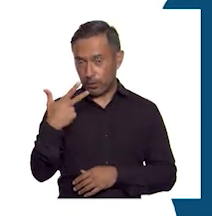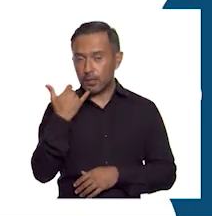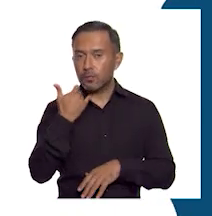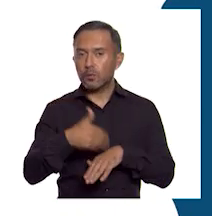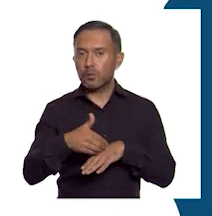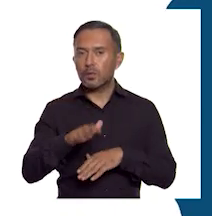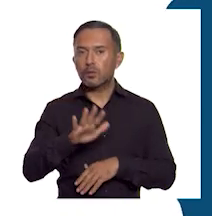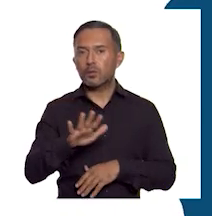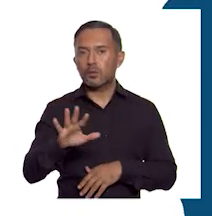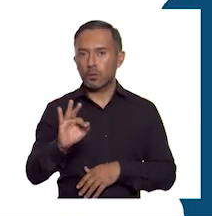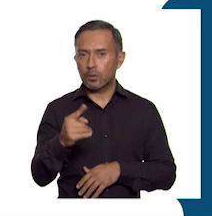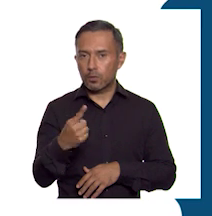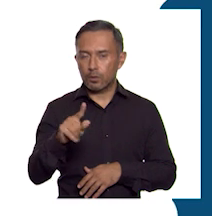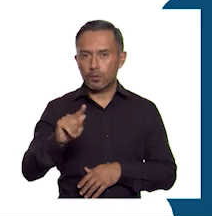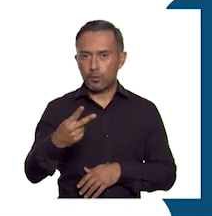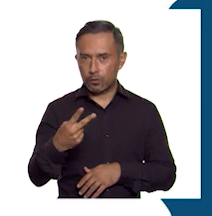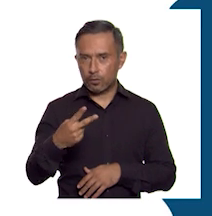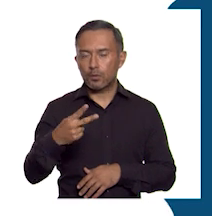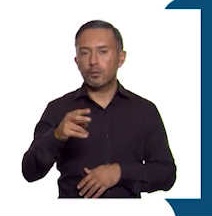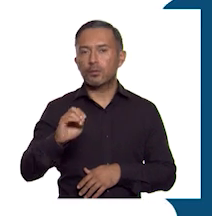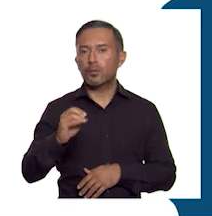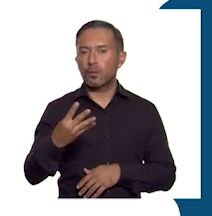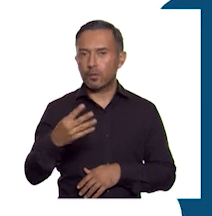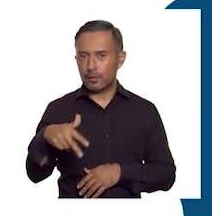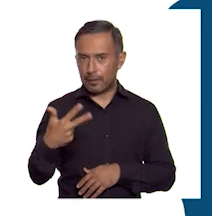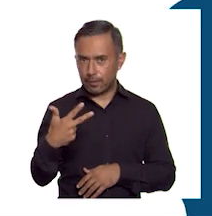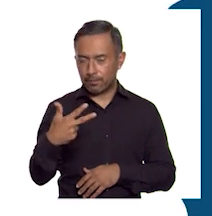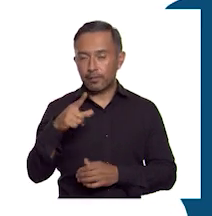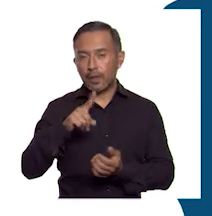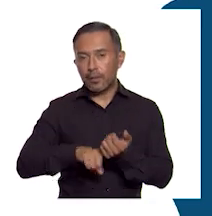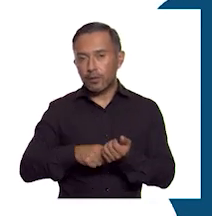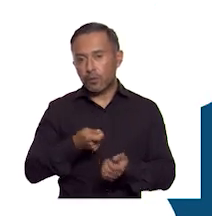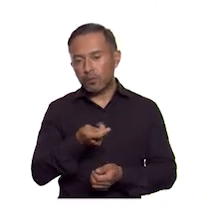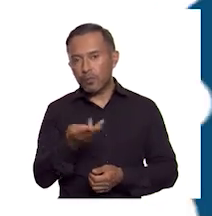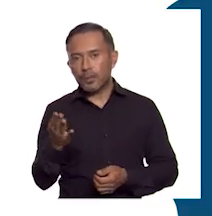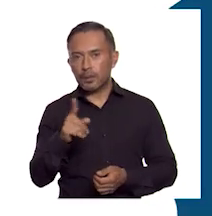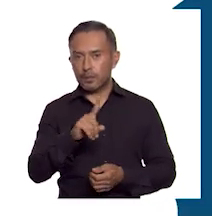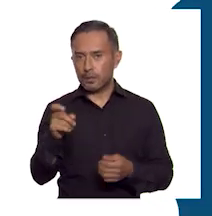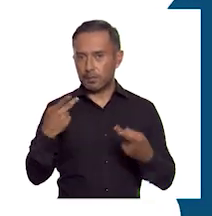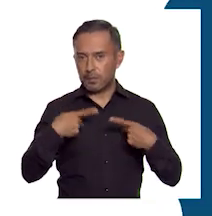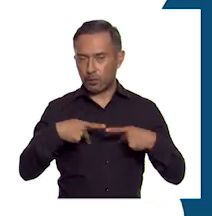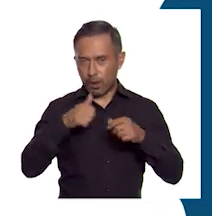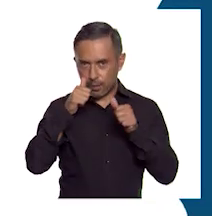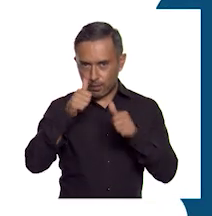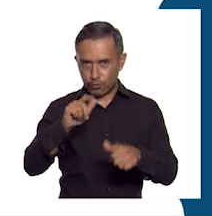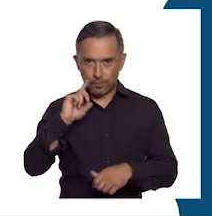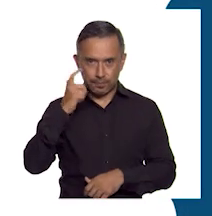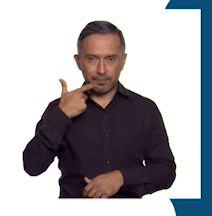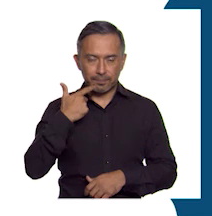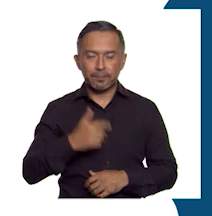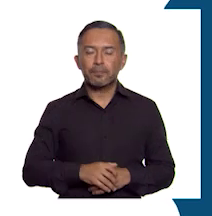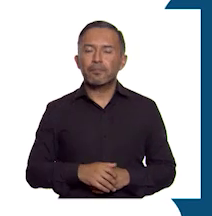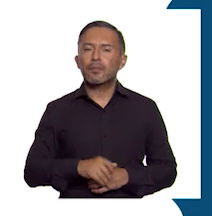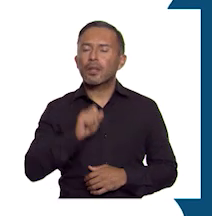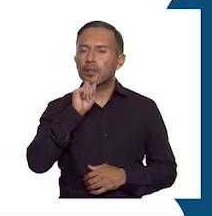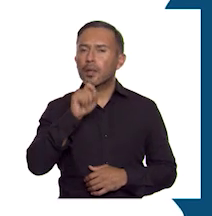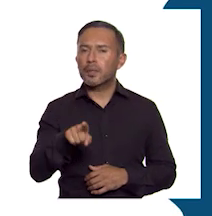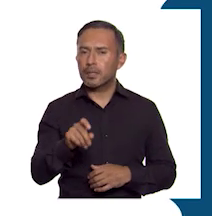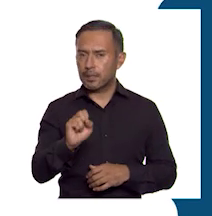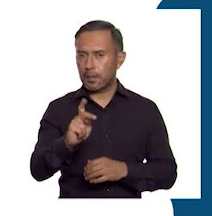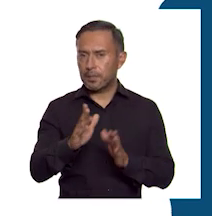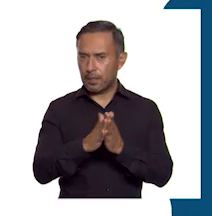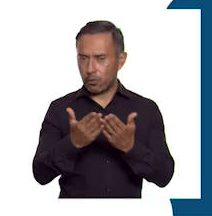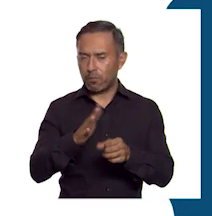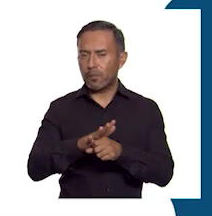55 41 72 04 13, con 100 líneas. También puedes encontrar los libros de texto en la